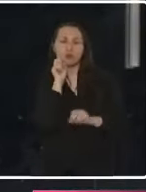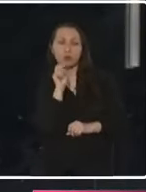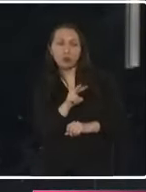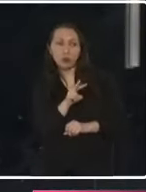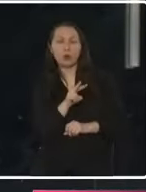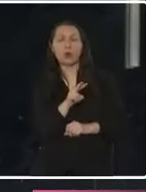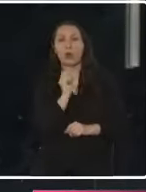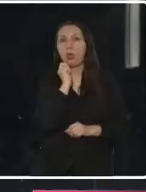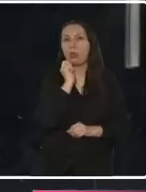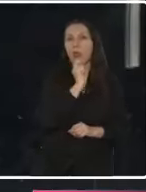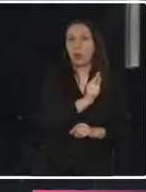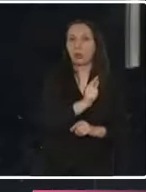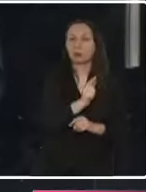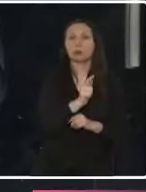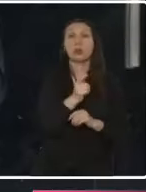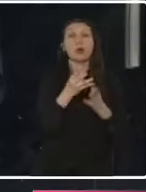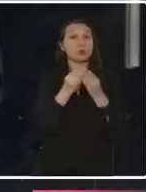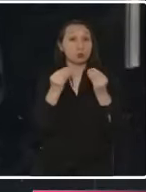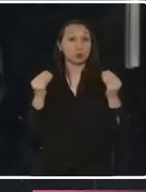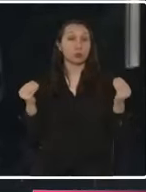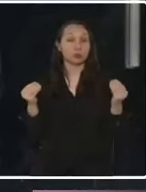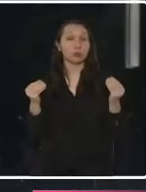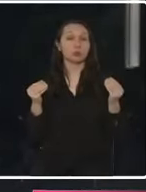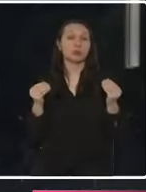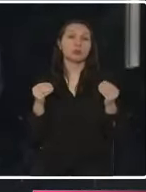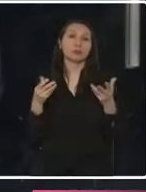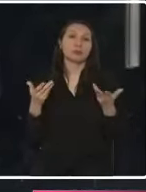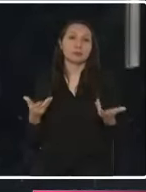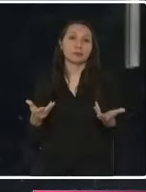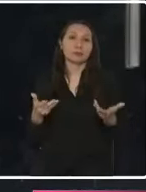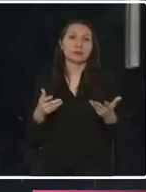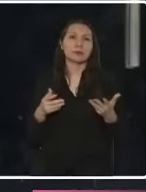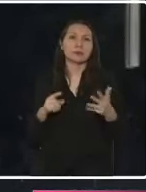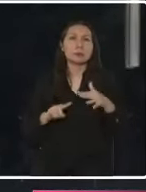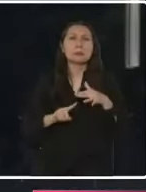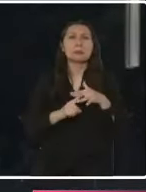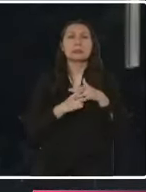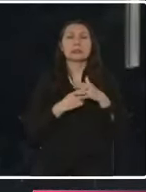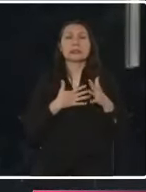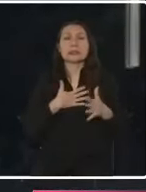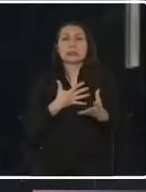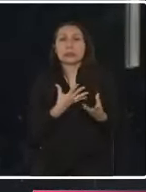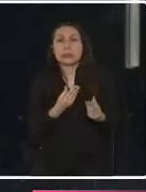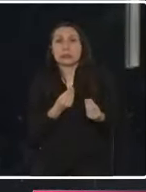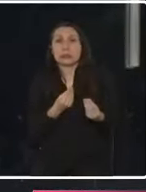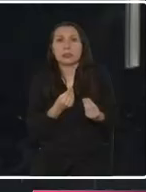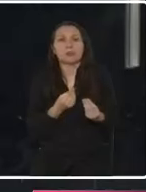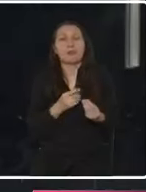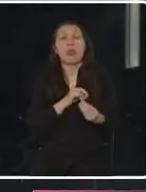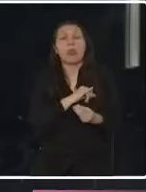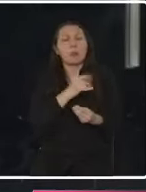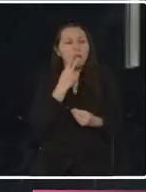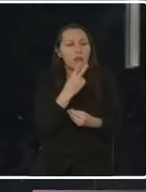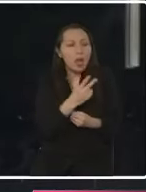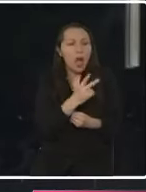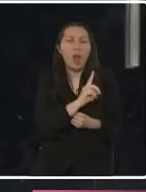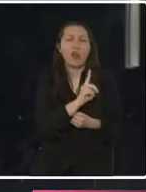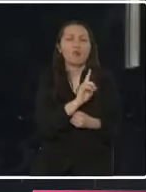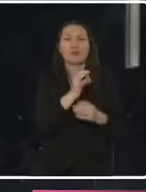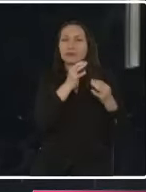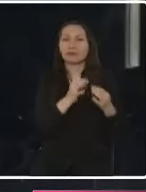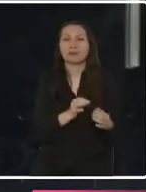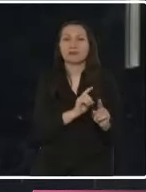ven. En muchos de esos casos hay una original aprehensión que resulta descartada después al ir al